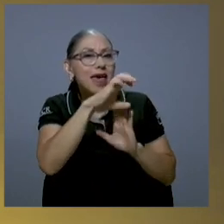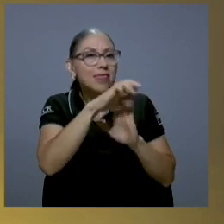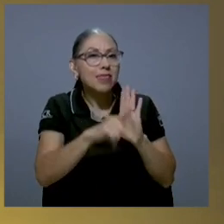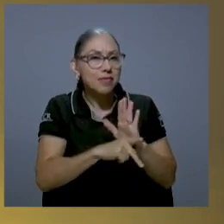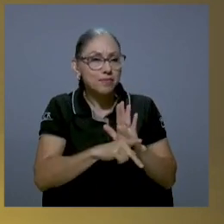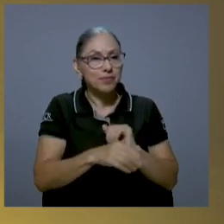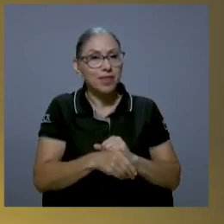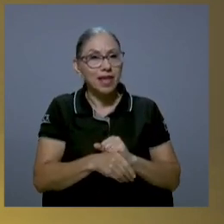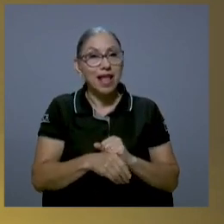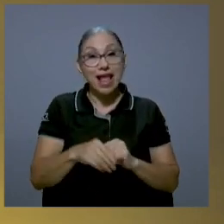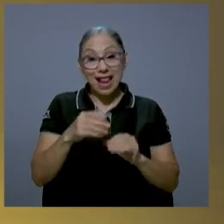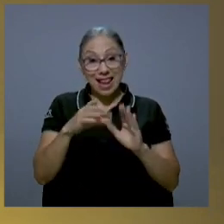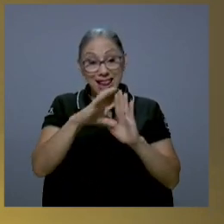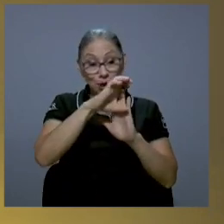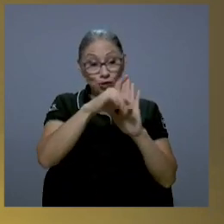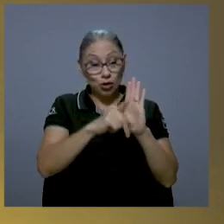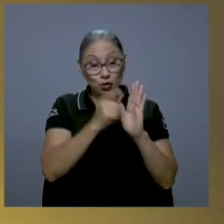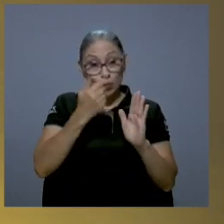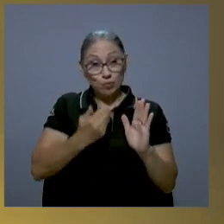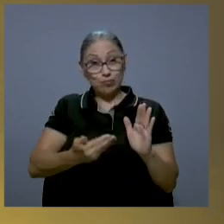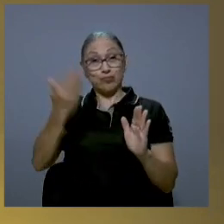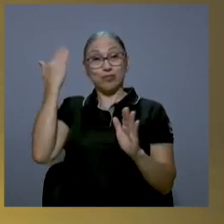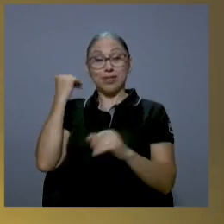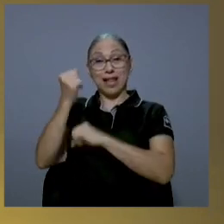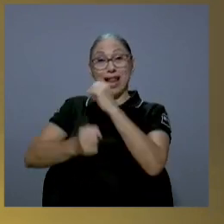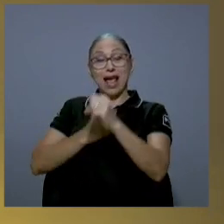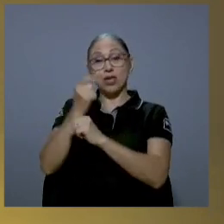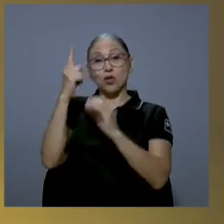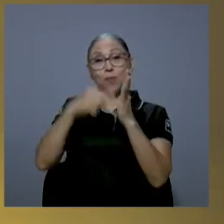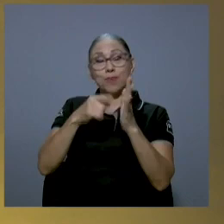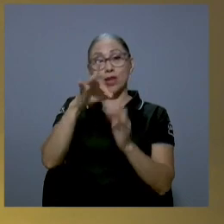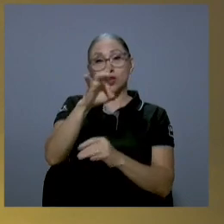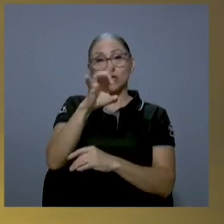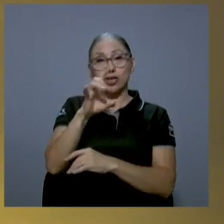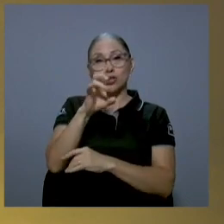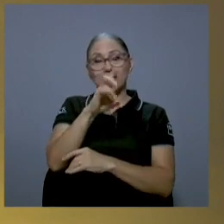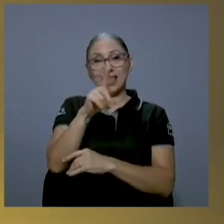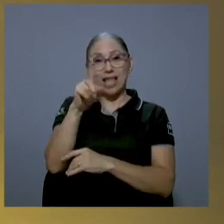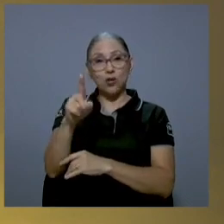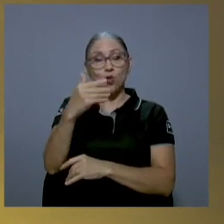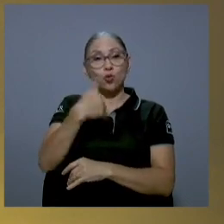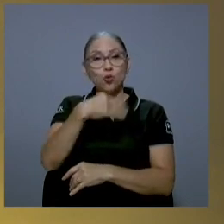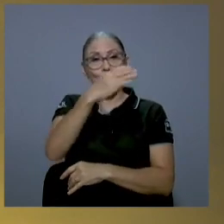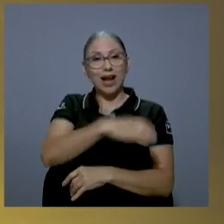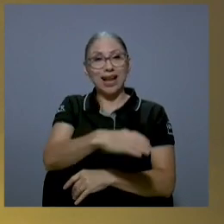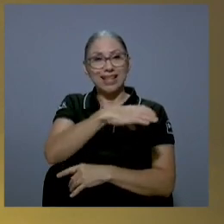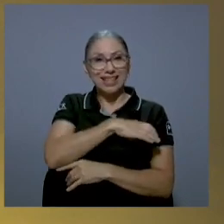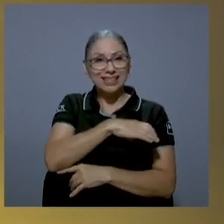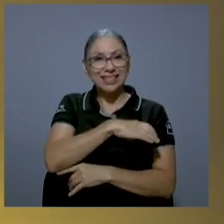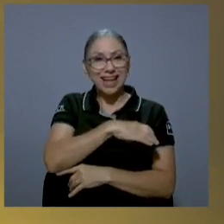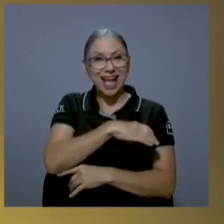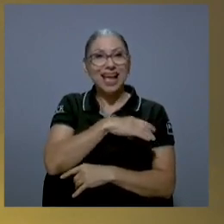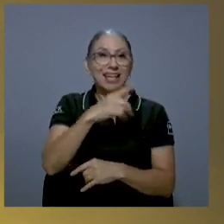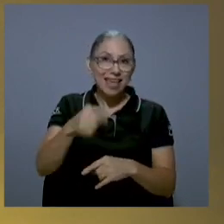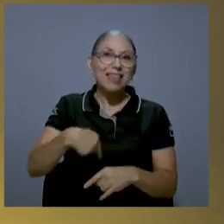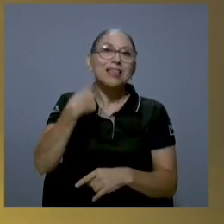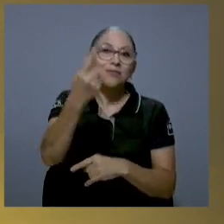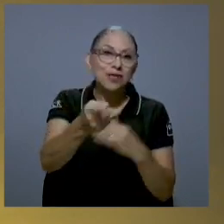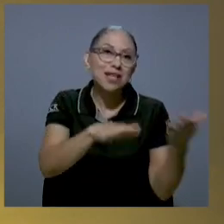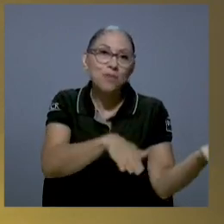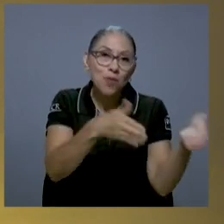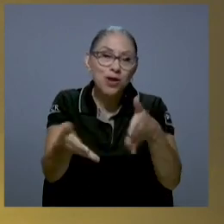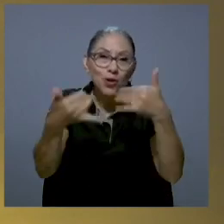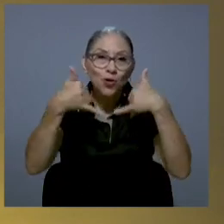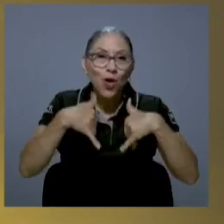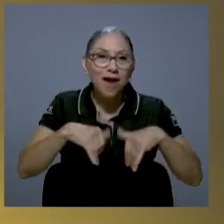del 71 tuvo la característica como el Cid campeador, dicen que después de muerto todavía ganaba batallas. Bueno, de